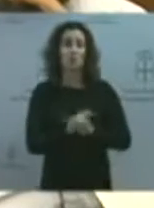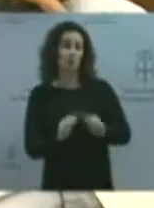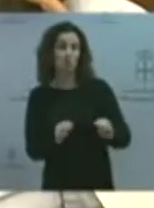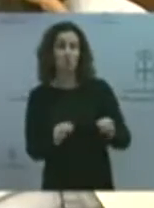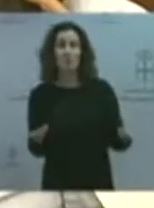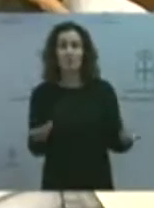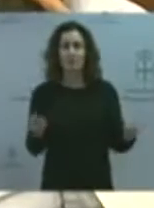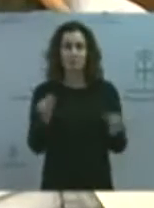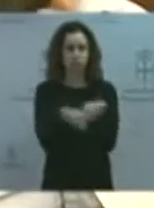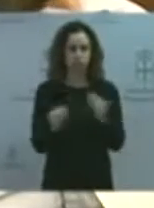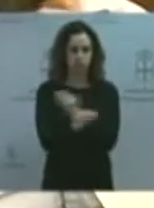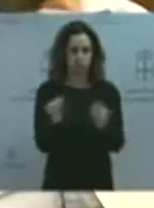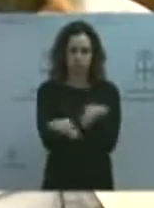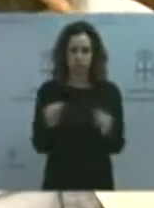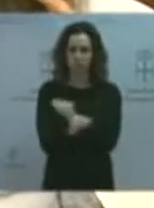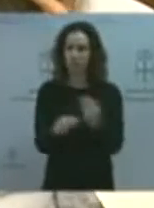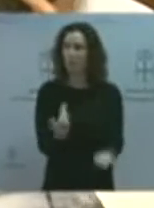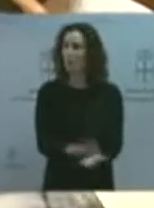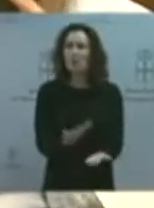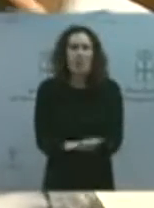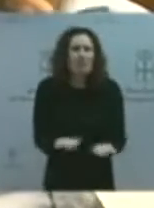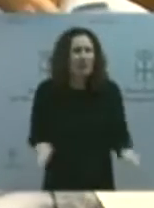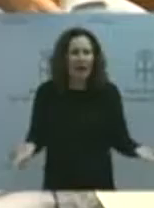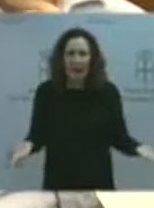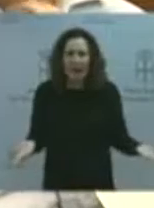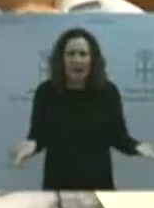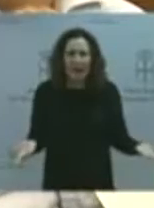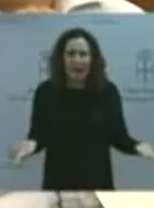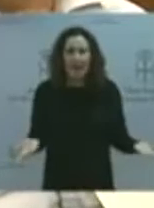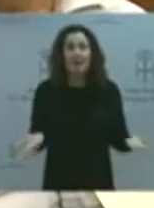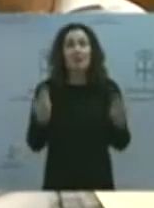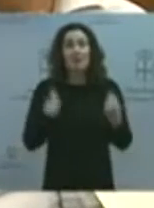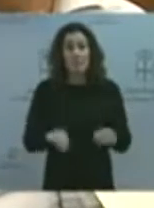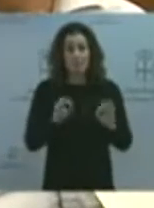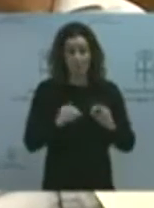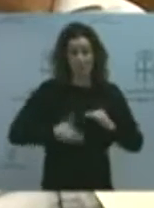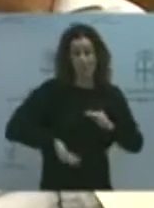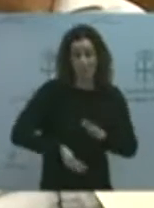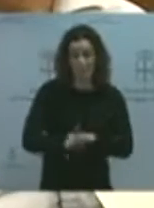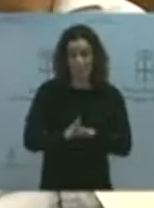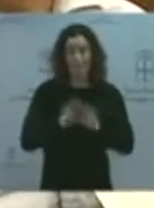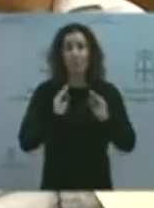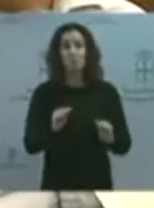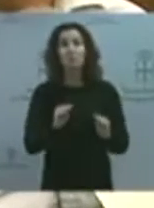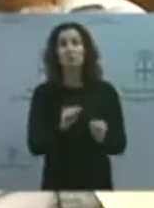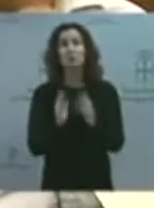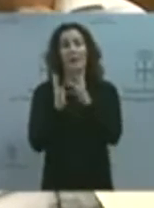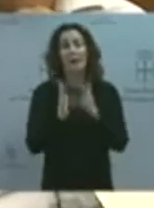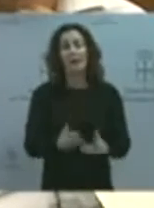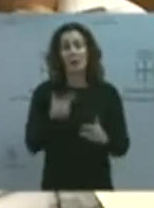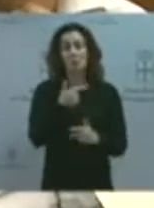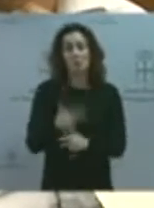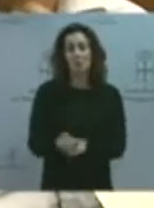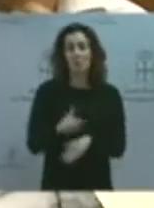extremadamente grave y de mantenerse los factores que incluyen en la fórmula que calcula la población ajustada en el sistema de financiación autonómica